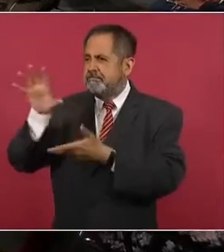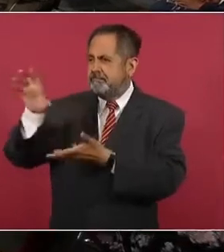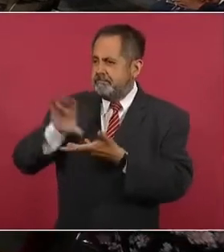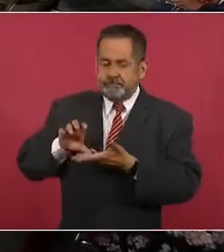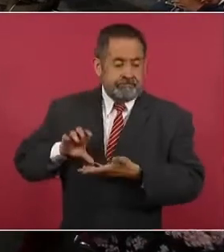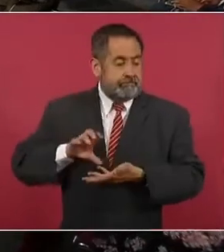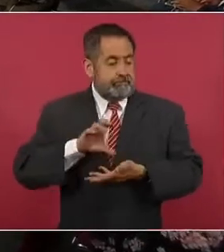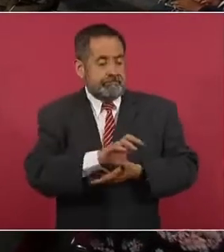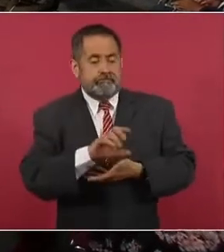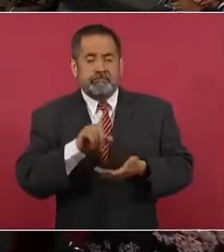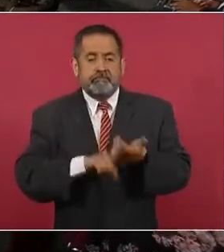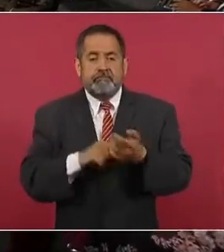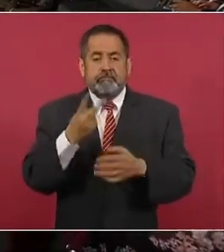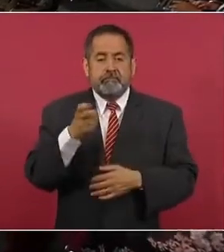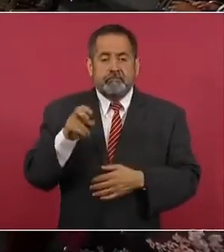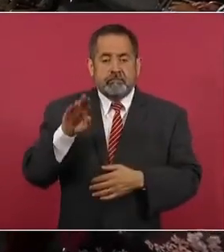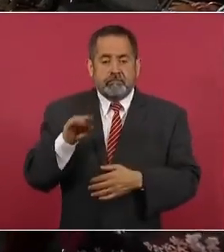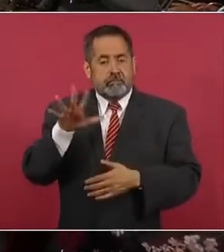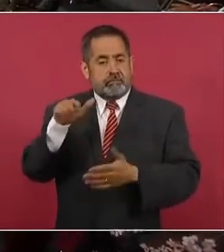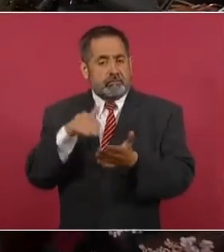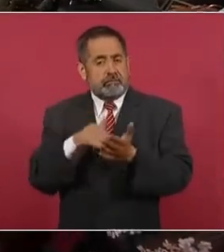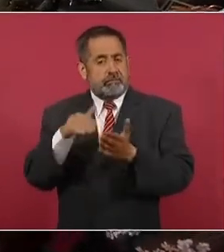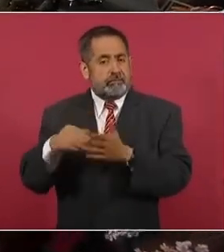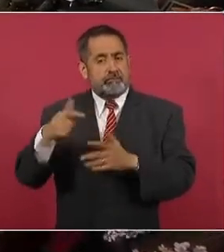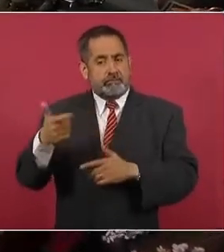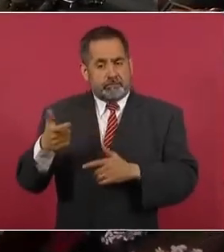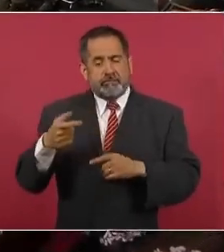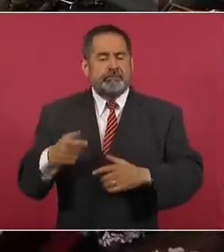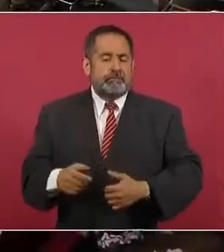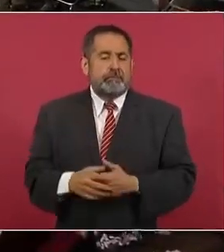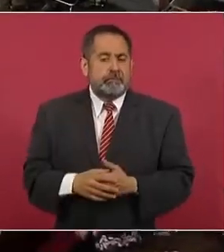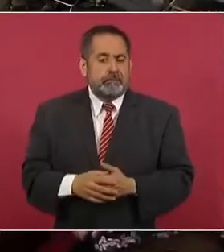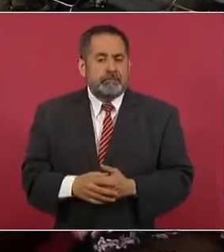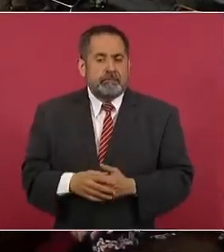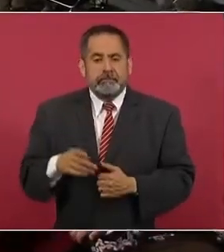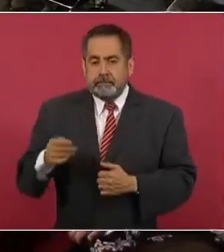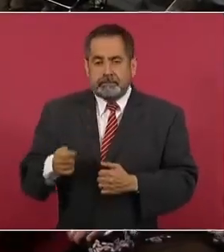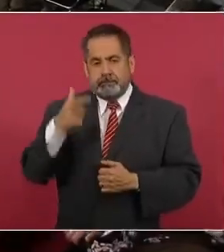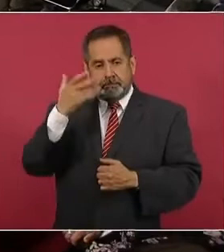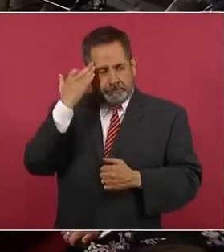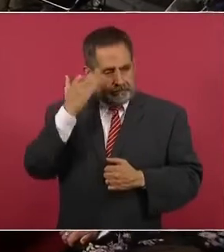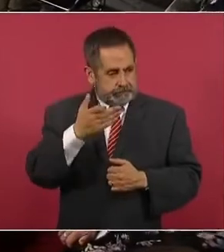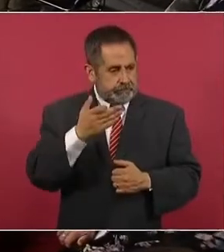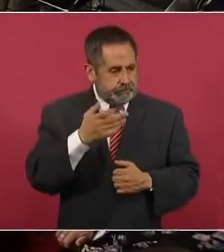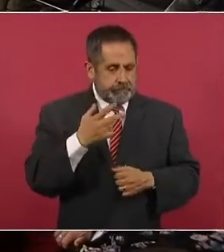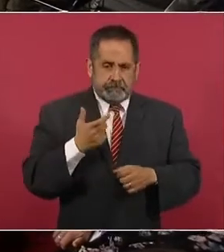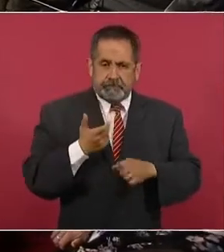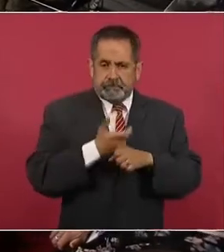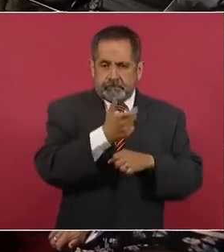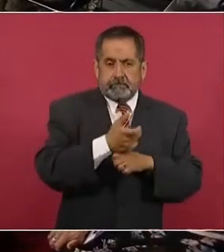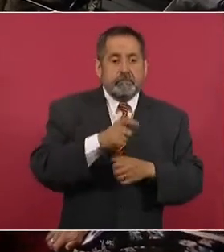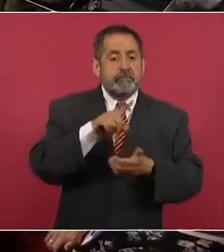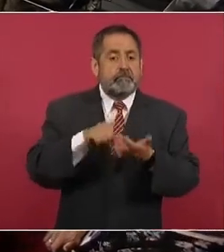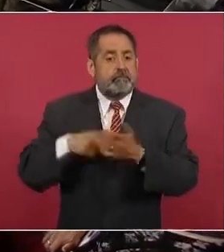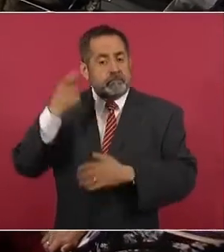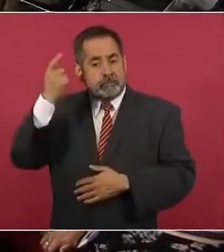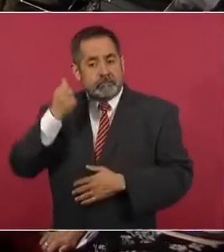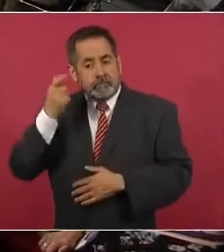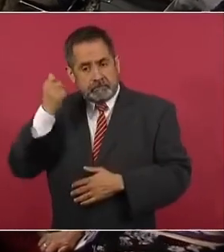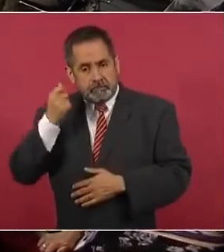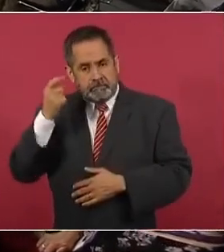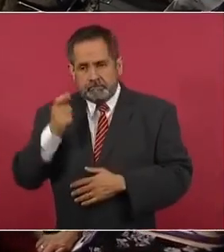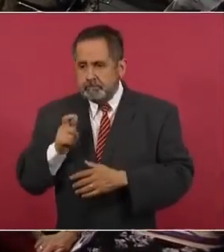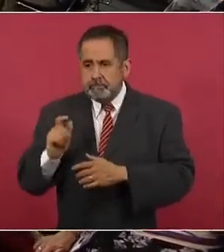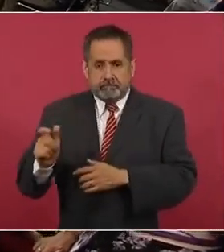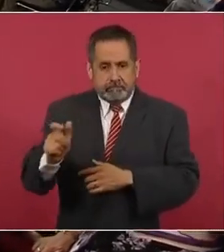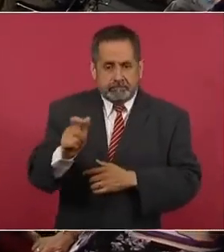a 295 millones de pesos en una primera etapa. El Fondo de Pensiones, reconocido